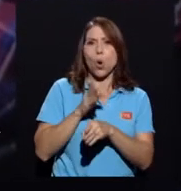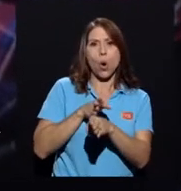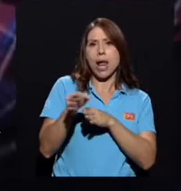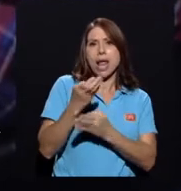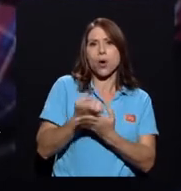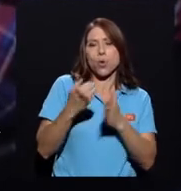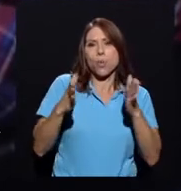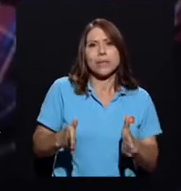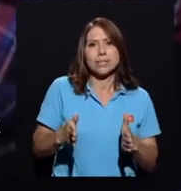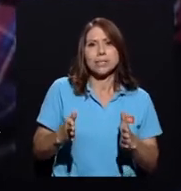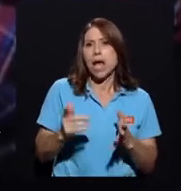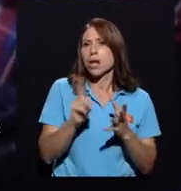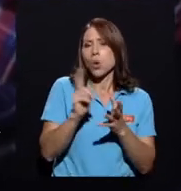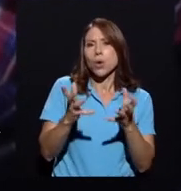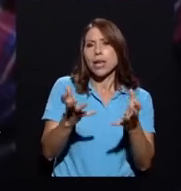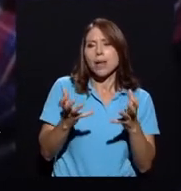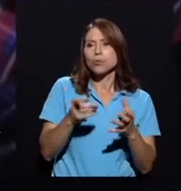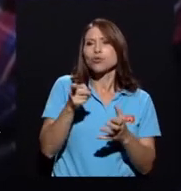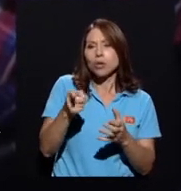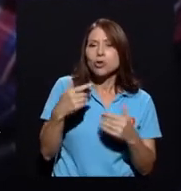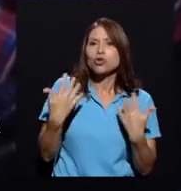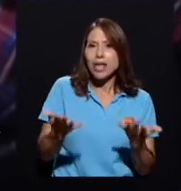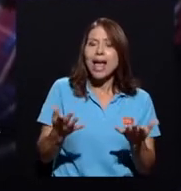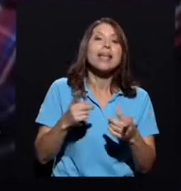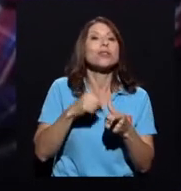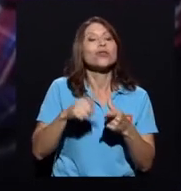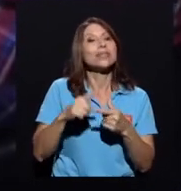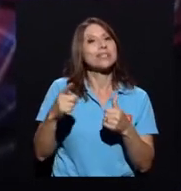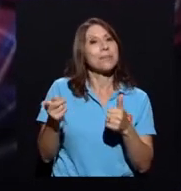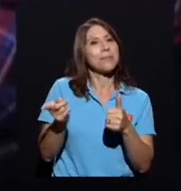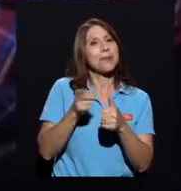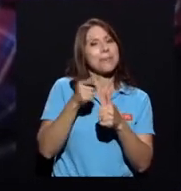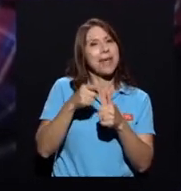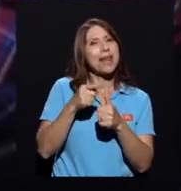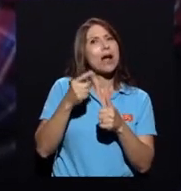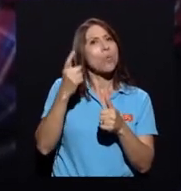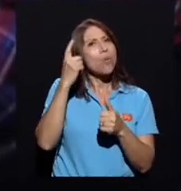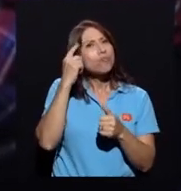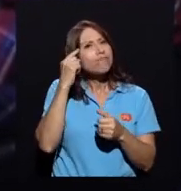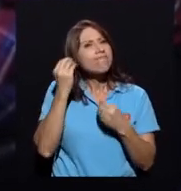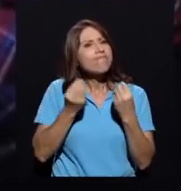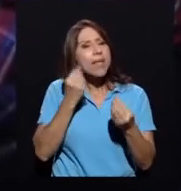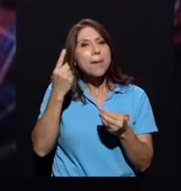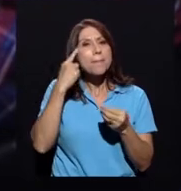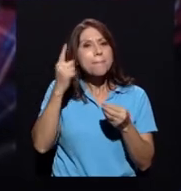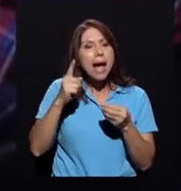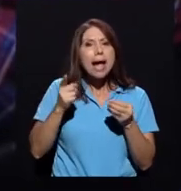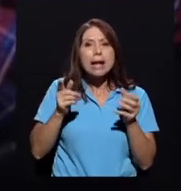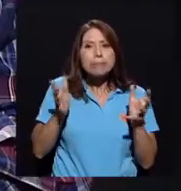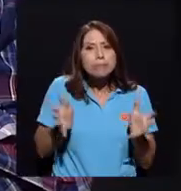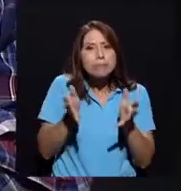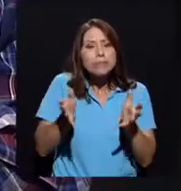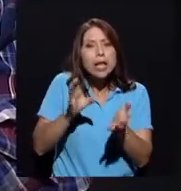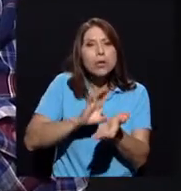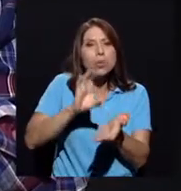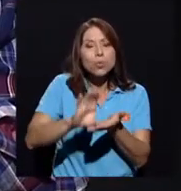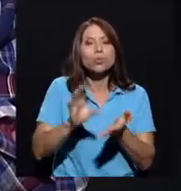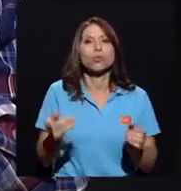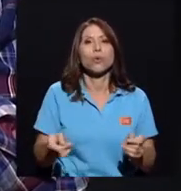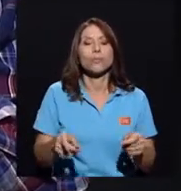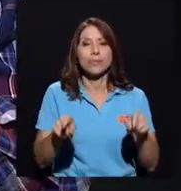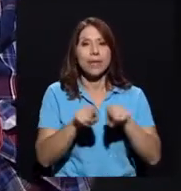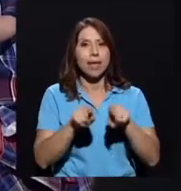que lo sea entonces fue como la primera pista de por dónde entrarle el curso y además